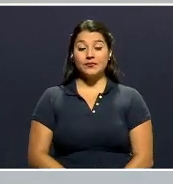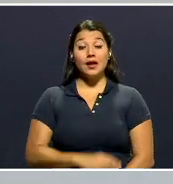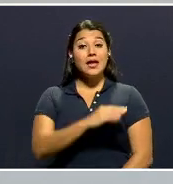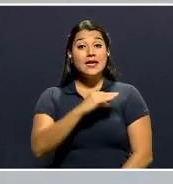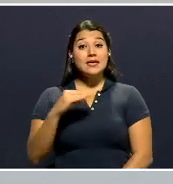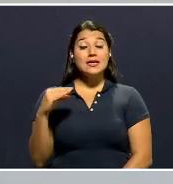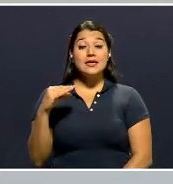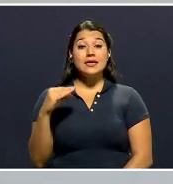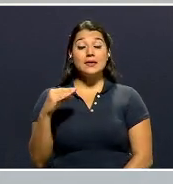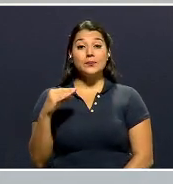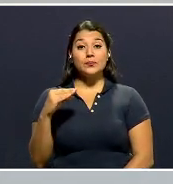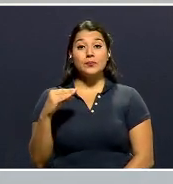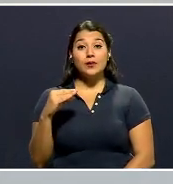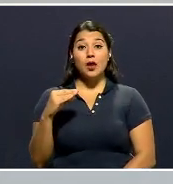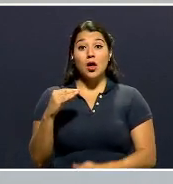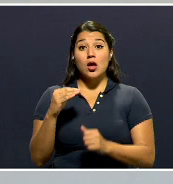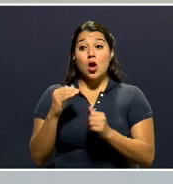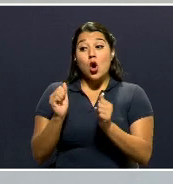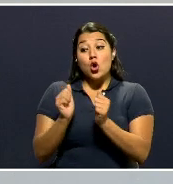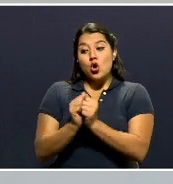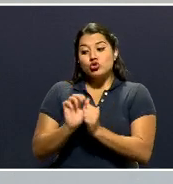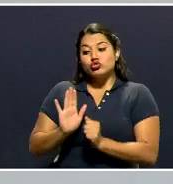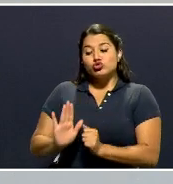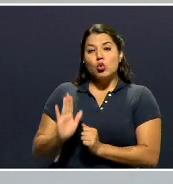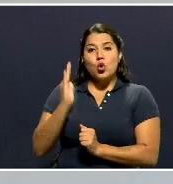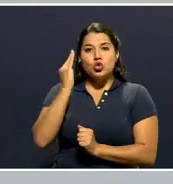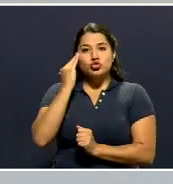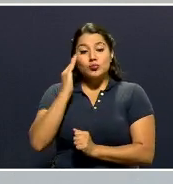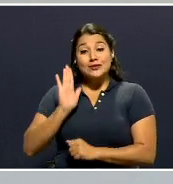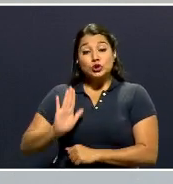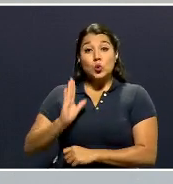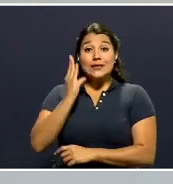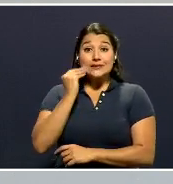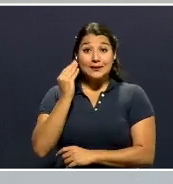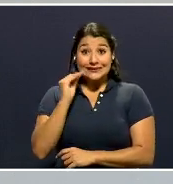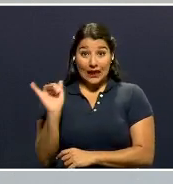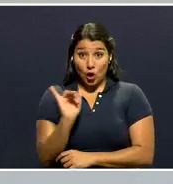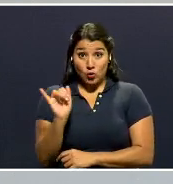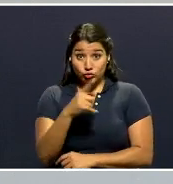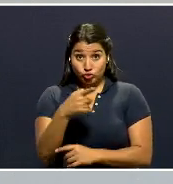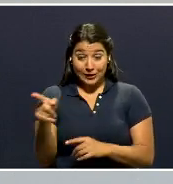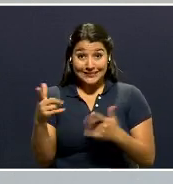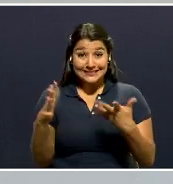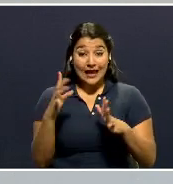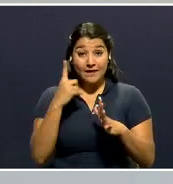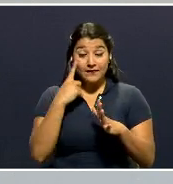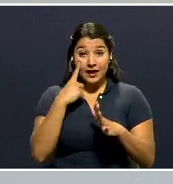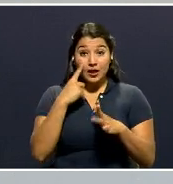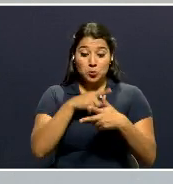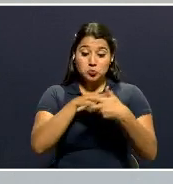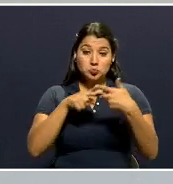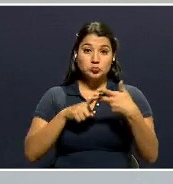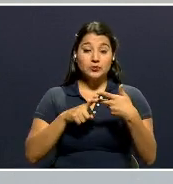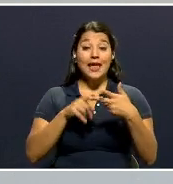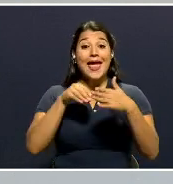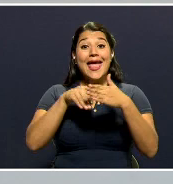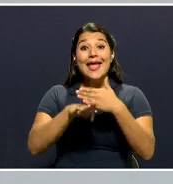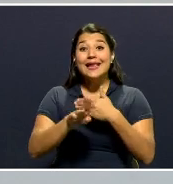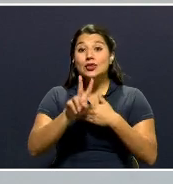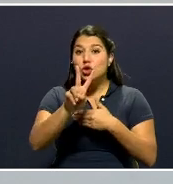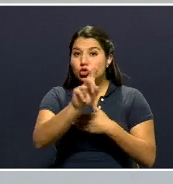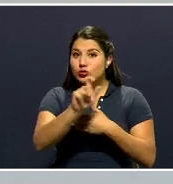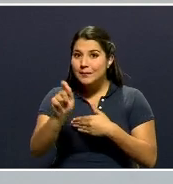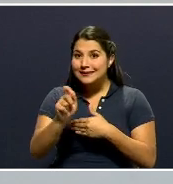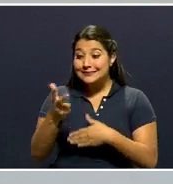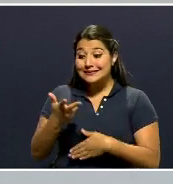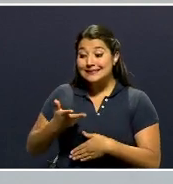y a partir precisamente de sus conocimientos y experiencia, como lo hemos visto a lo largo de estas 3 notas, en un plazo de 2 meses